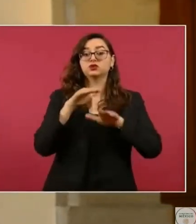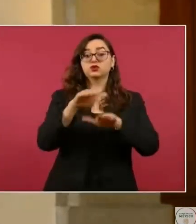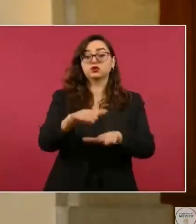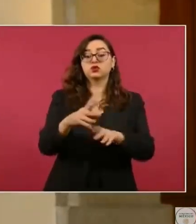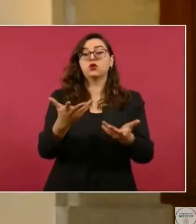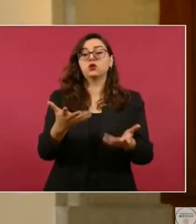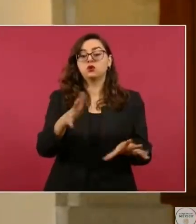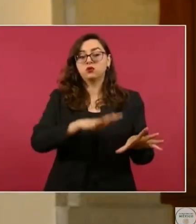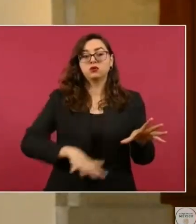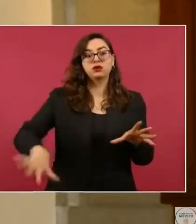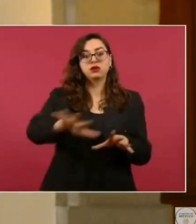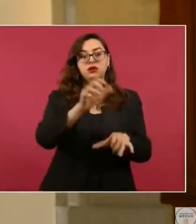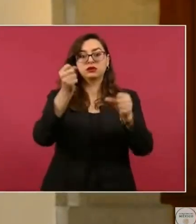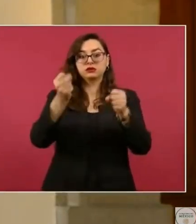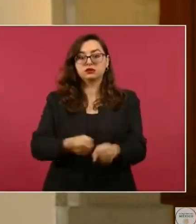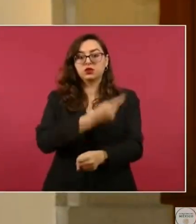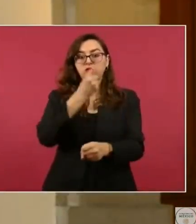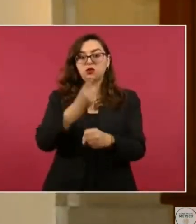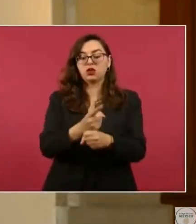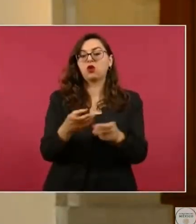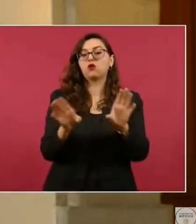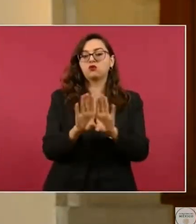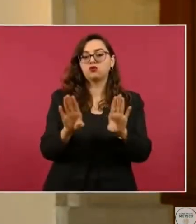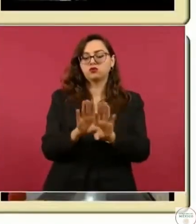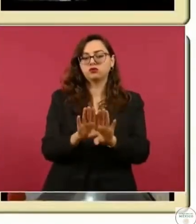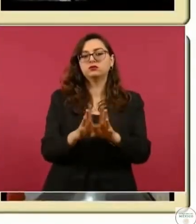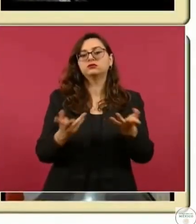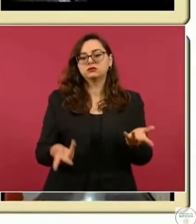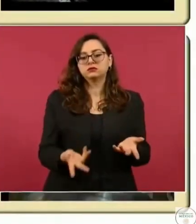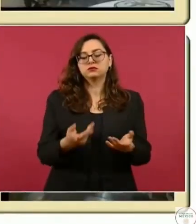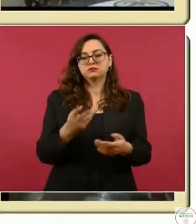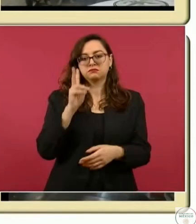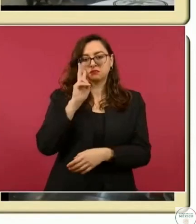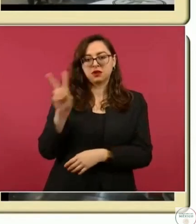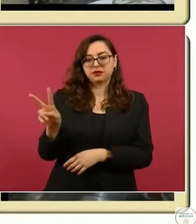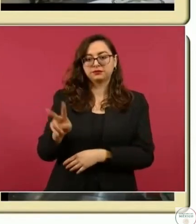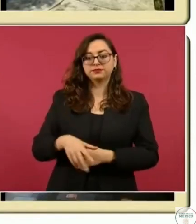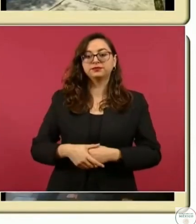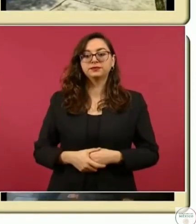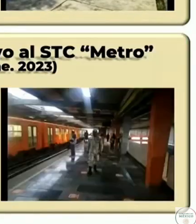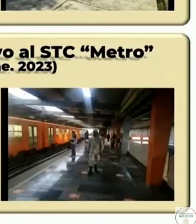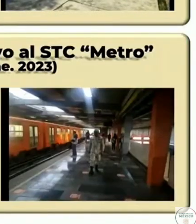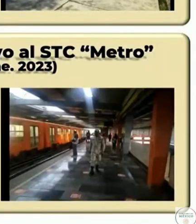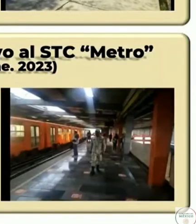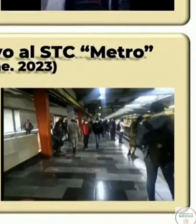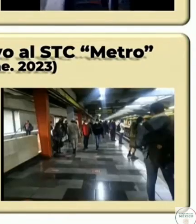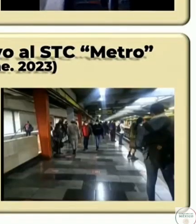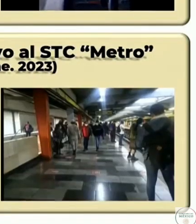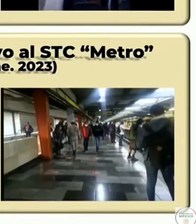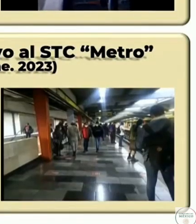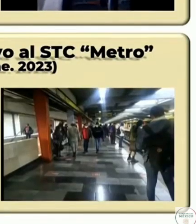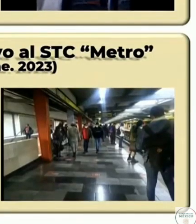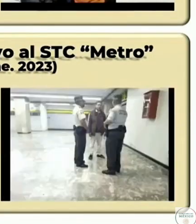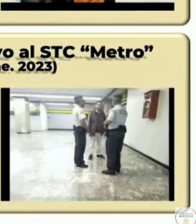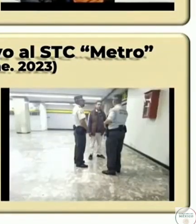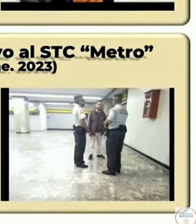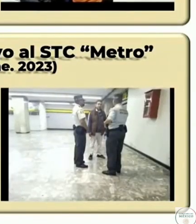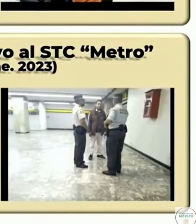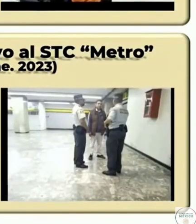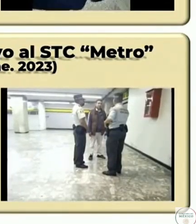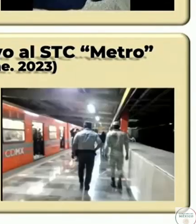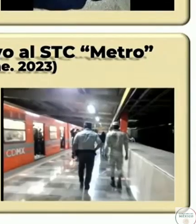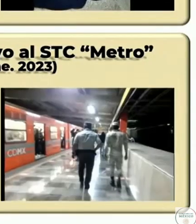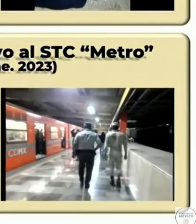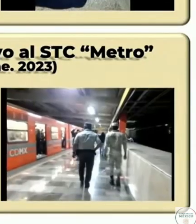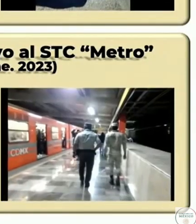del Bienestar en la dispersión de los recursos para los programas sociales, donde ha participado 1.628